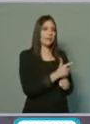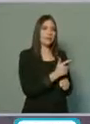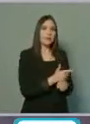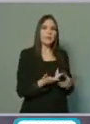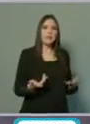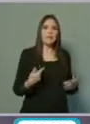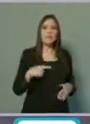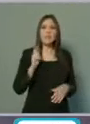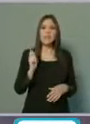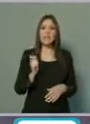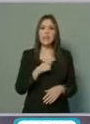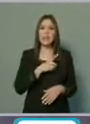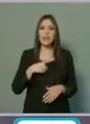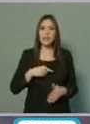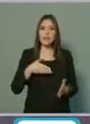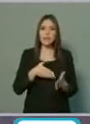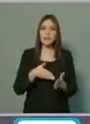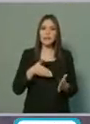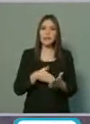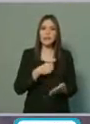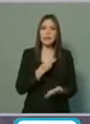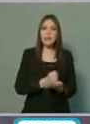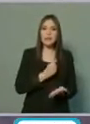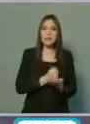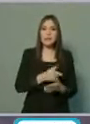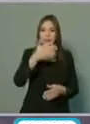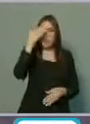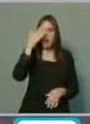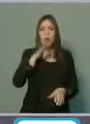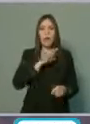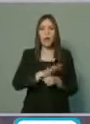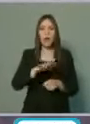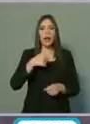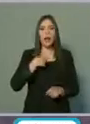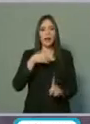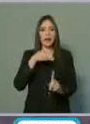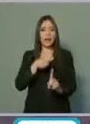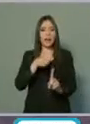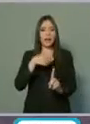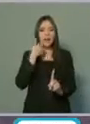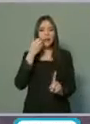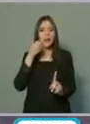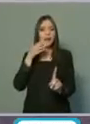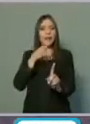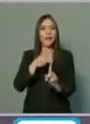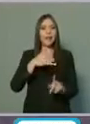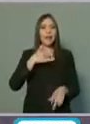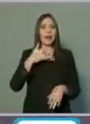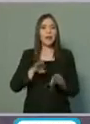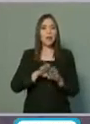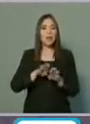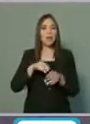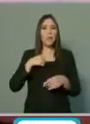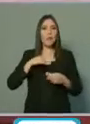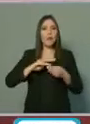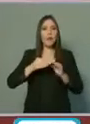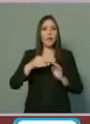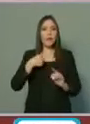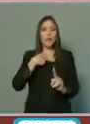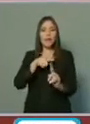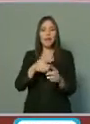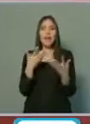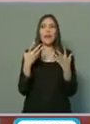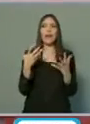ser persistente? Primero que nada encuentre cuál es su motivador. ¿Qué es esa gasolina que te va a llevar justamente a conseguir ese